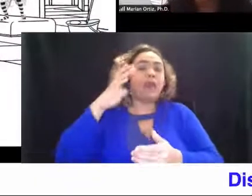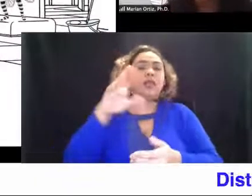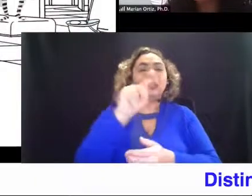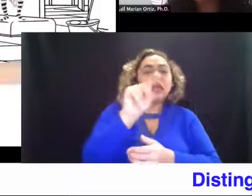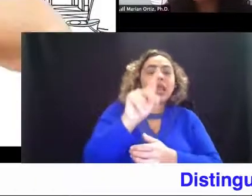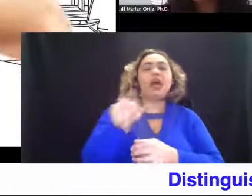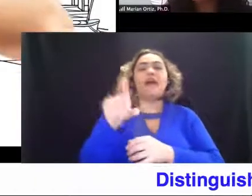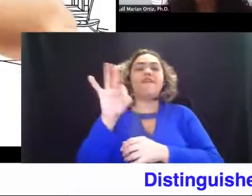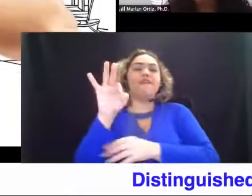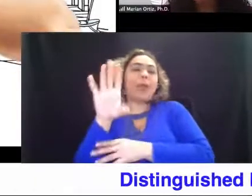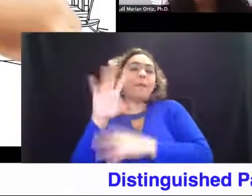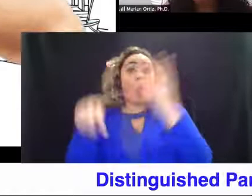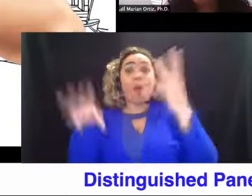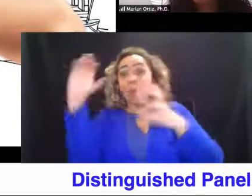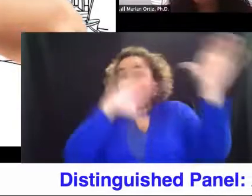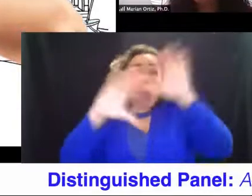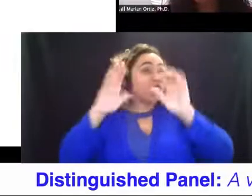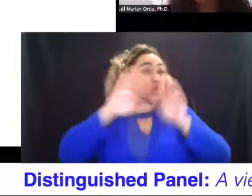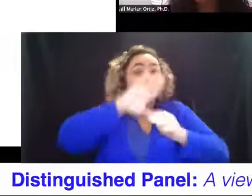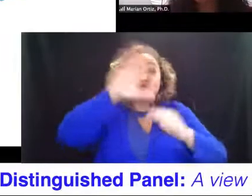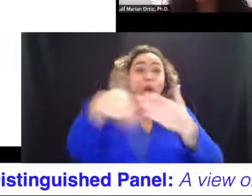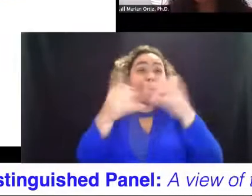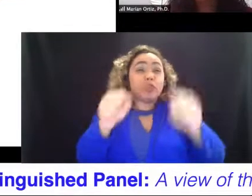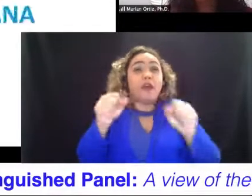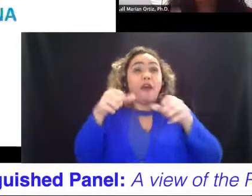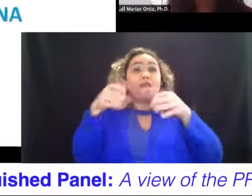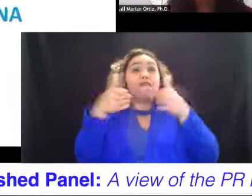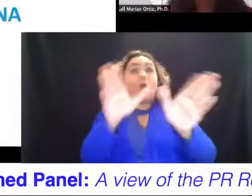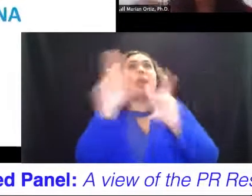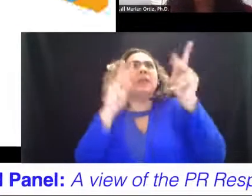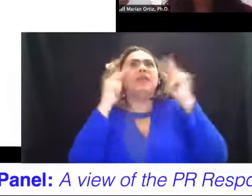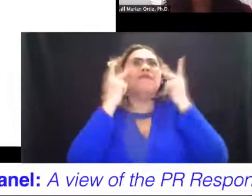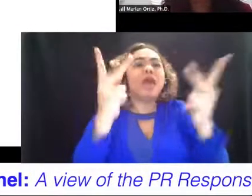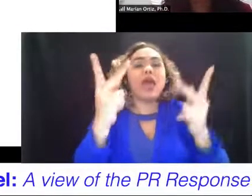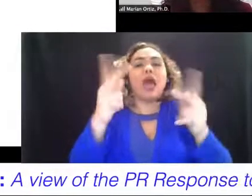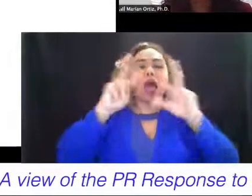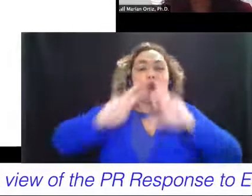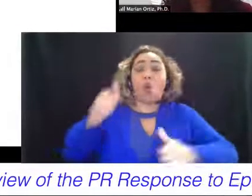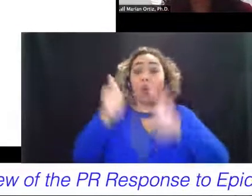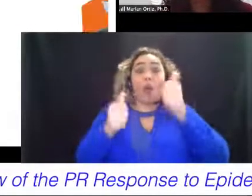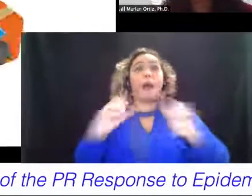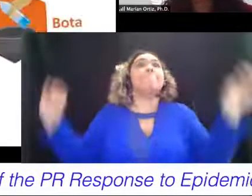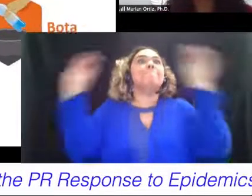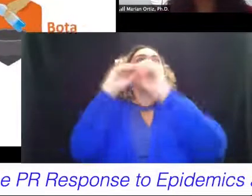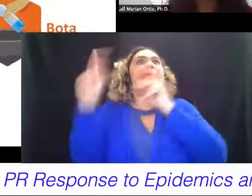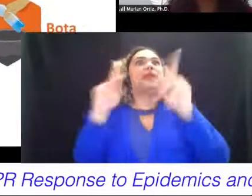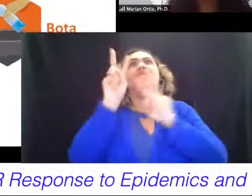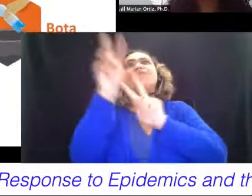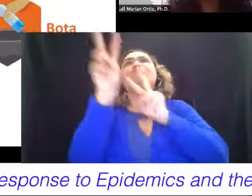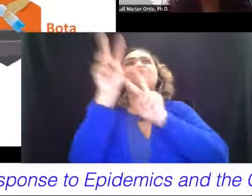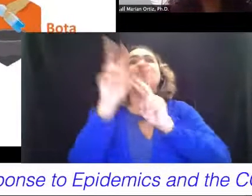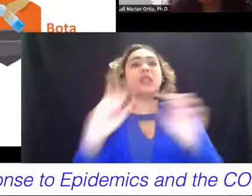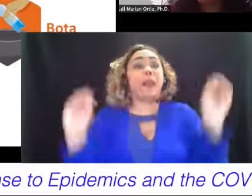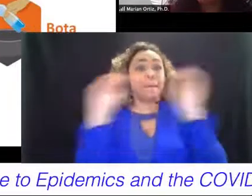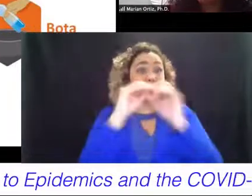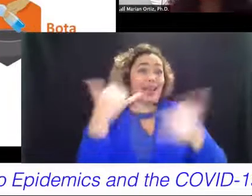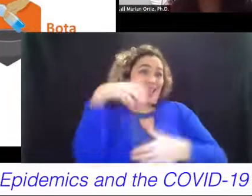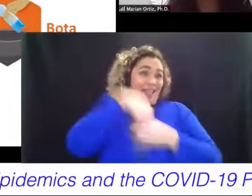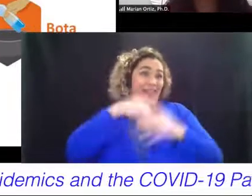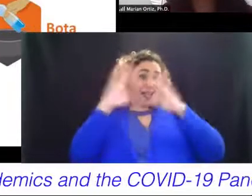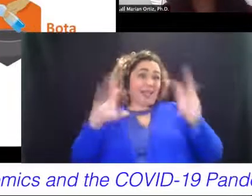sociales, buscando todos los medios y haciendo análisis de cuáles eran los medios que estaban más activos, porque la gente estaba ahora en sus casas,